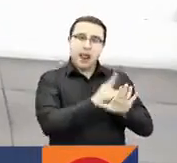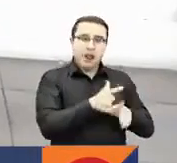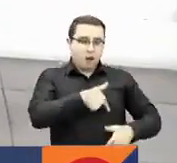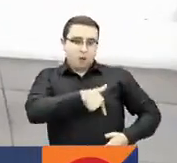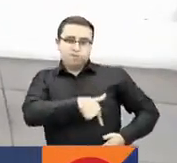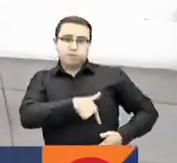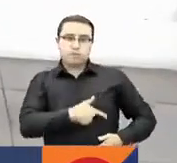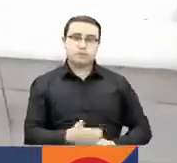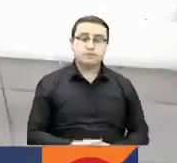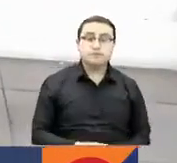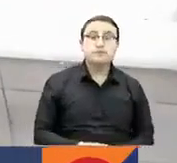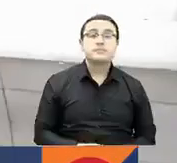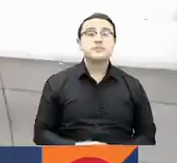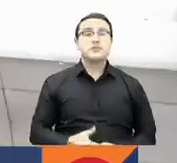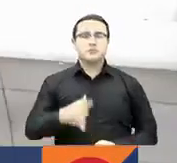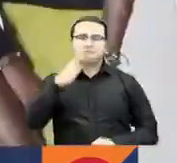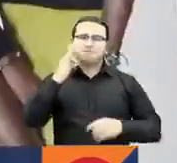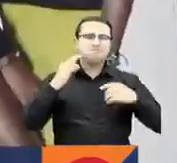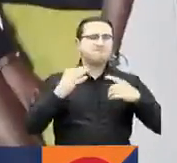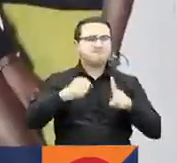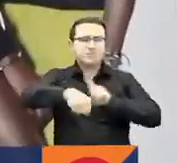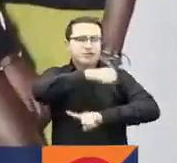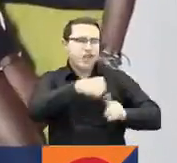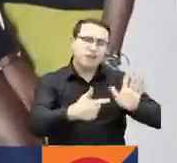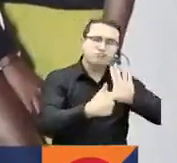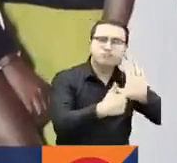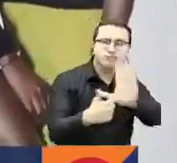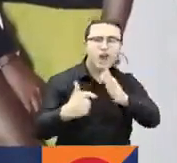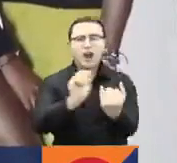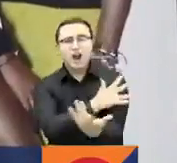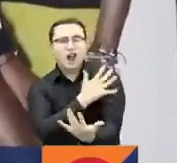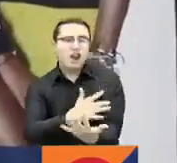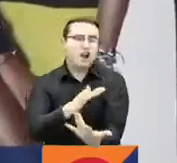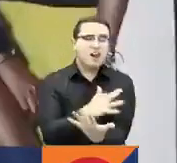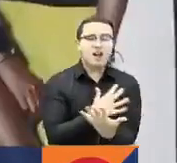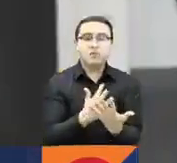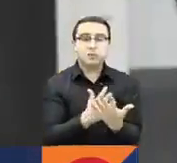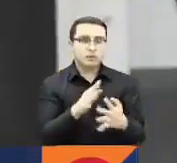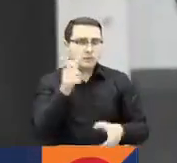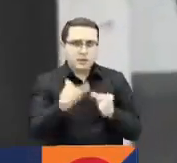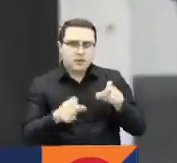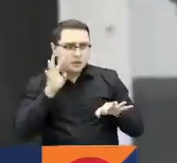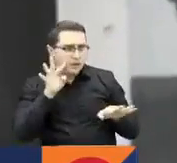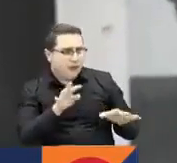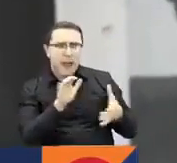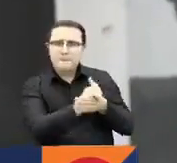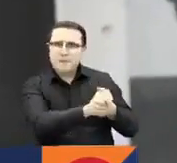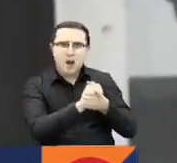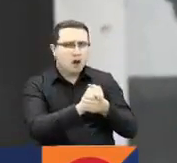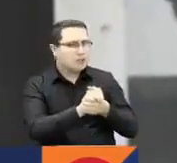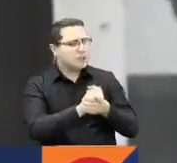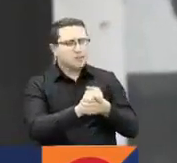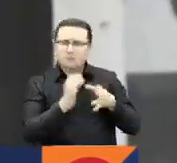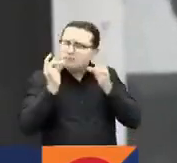bonaerense con un gran reconocimiento social y musical en la región condenaron el crimen la noticia